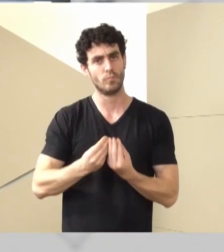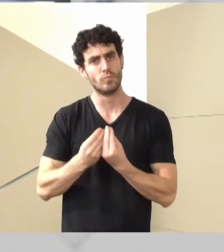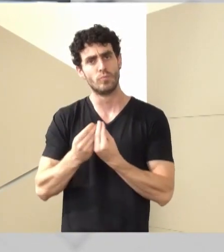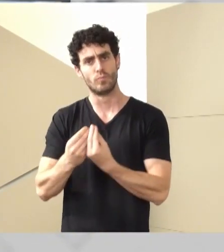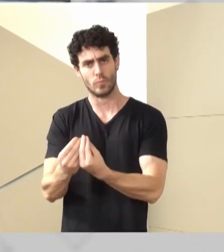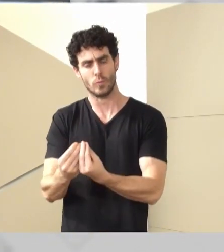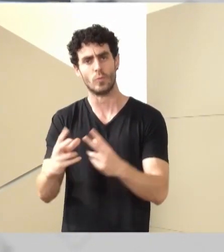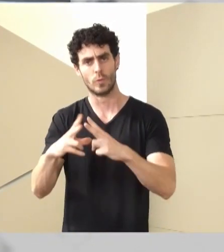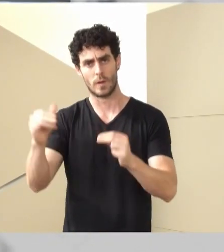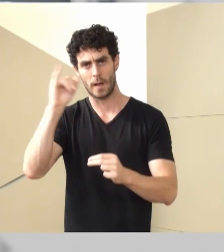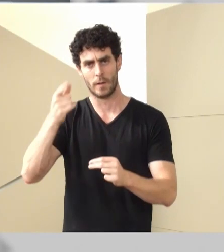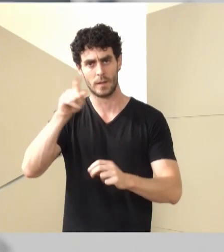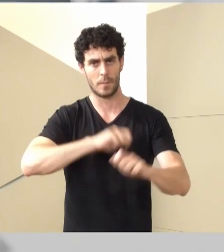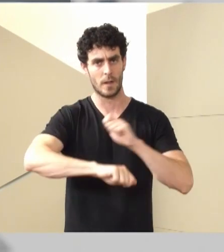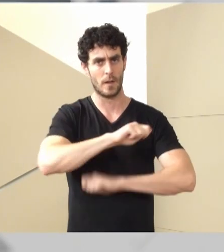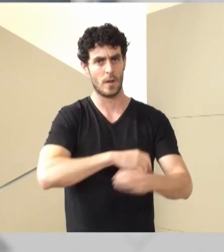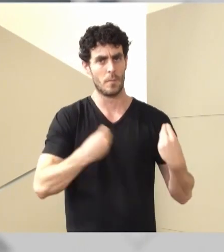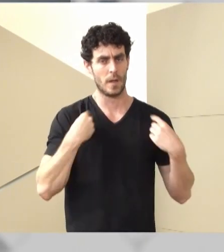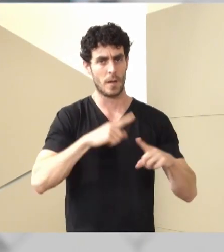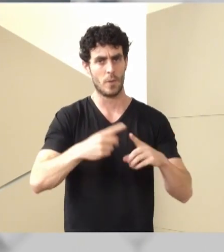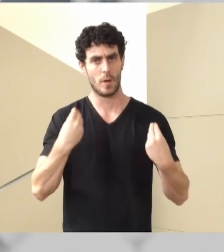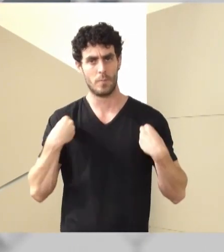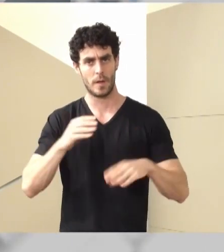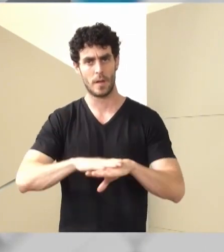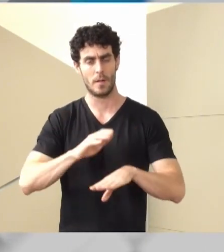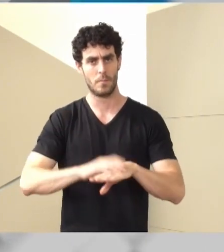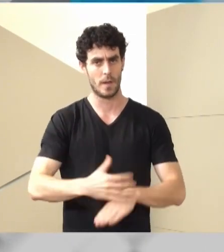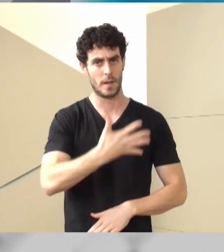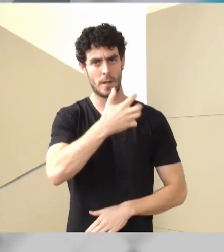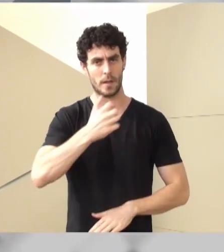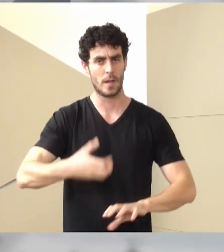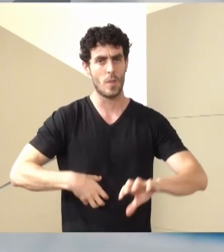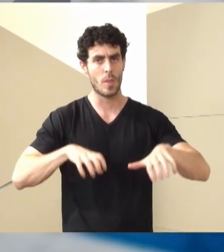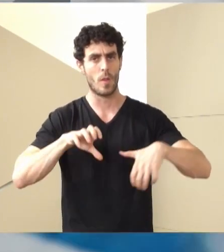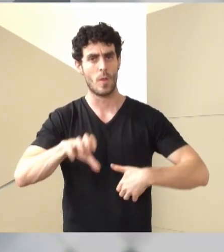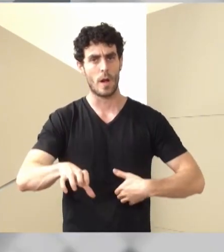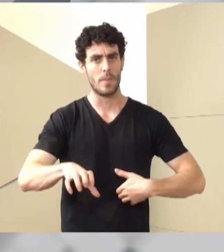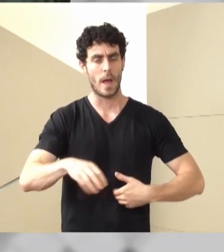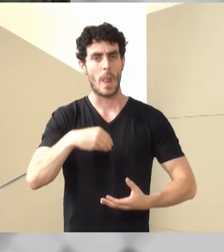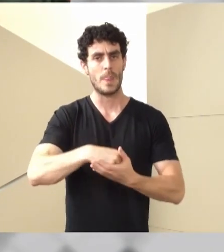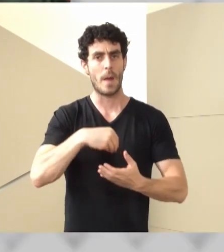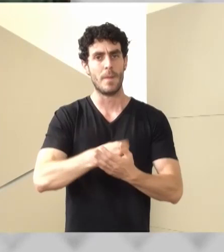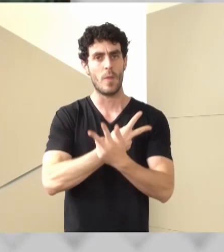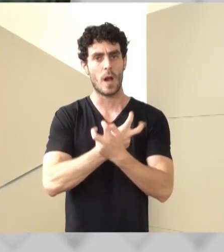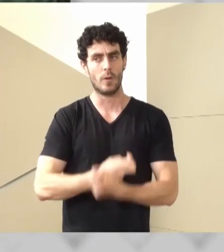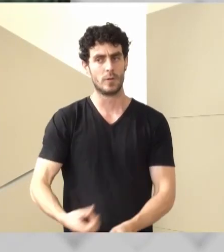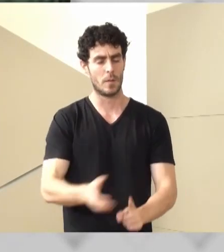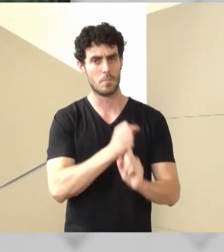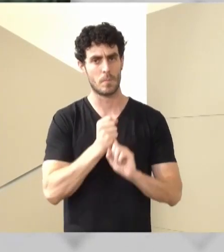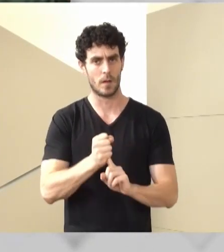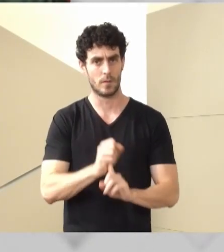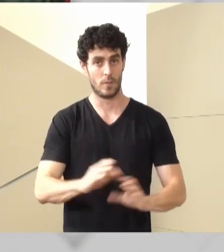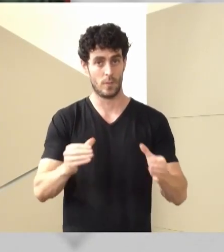La Rioja y la Asociación Vida por Vida para conseguir captar 500 donantes de médula ósea. Nuestra